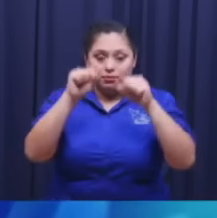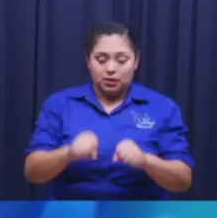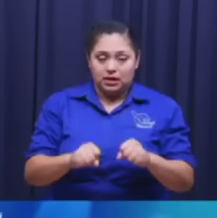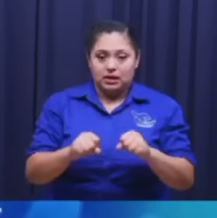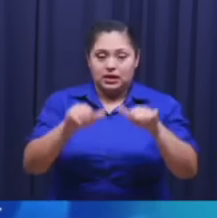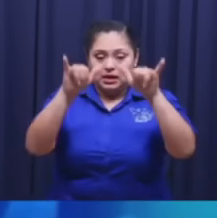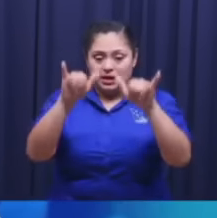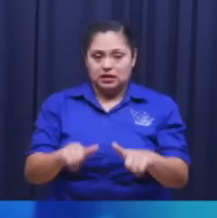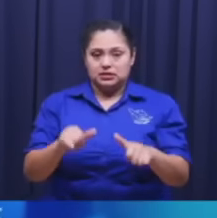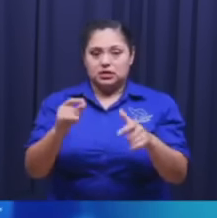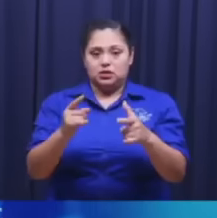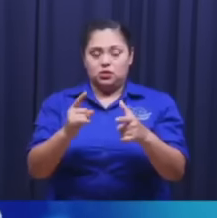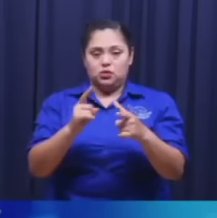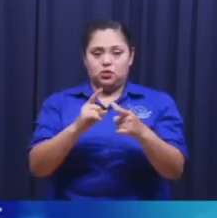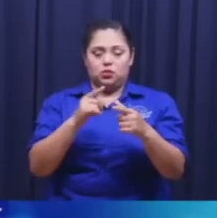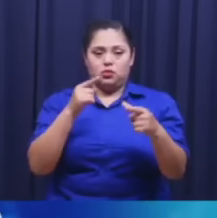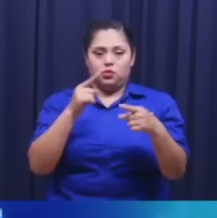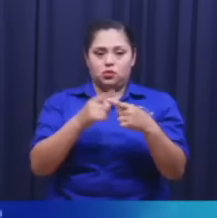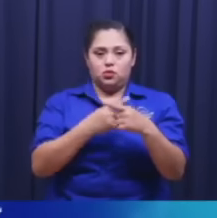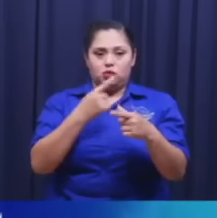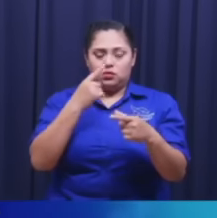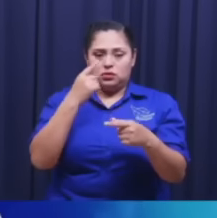solo, dos lo resisten.